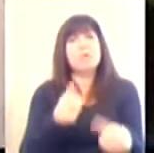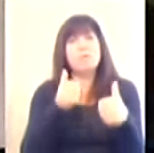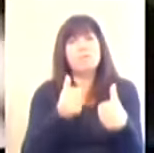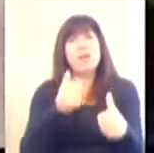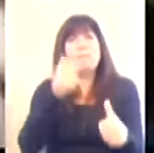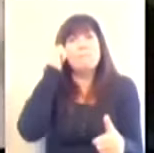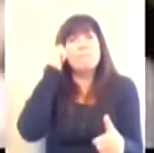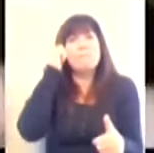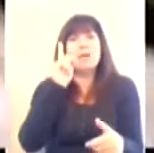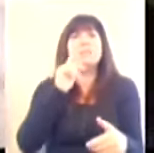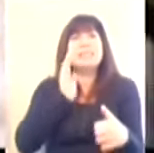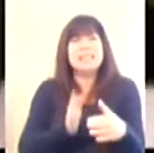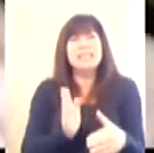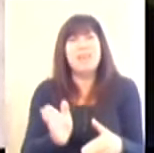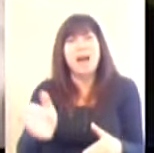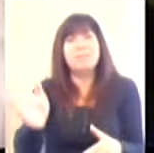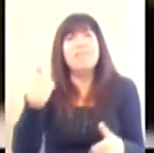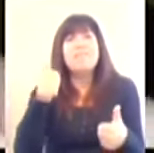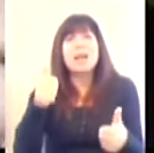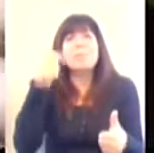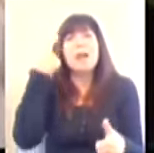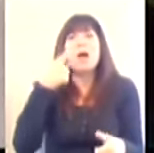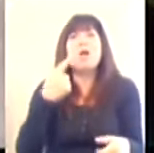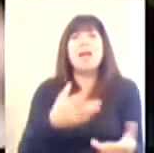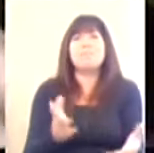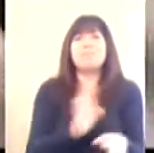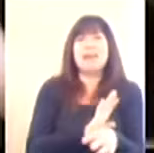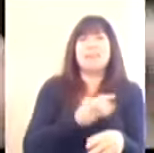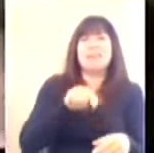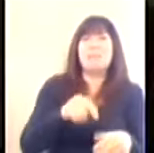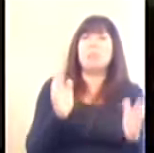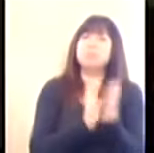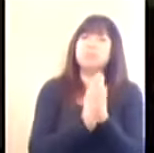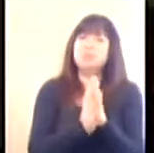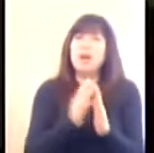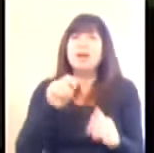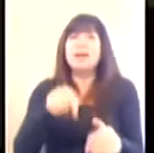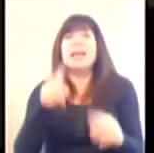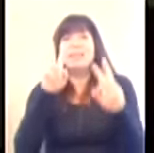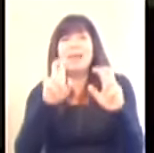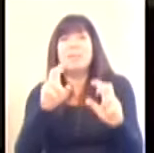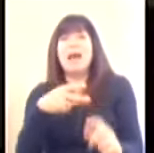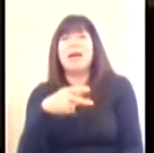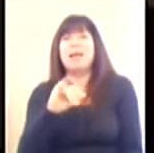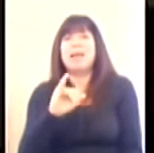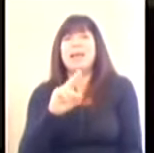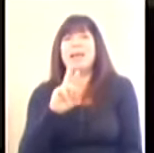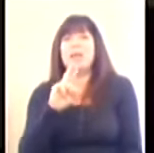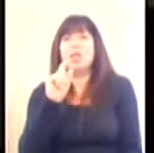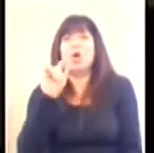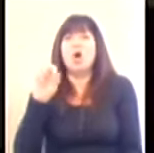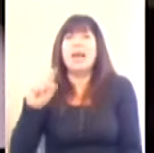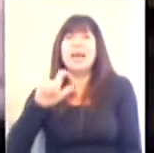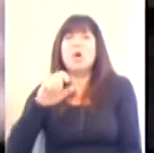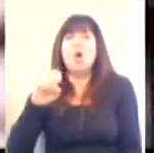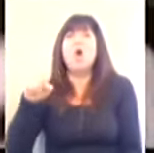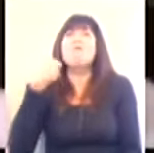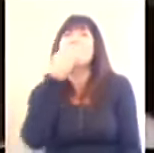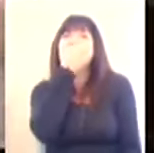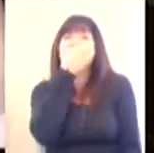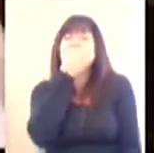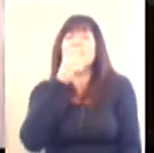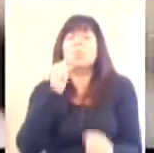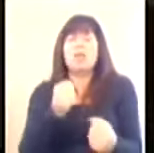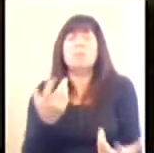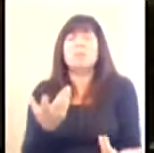igual. No lo agarramos de lleno. En cambio, en las renovables, en el tema de hidrógeno verde, sí podíamos apostar. Y hoy día Chile tiene